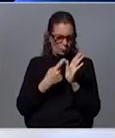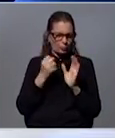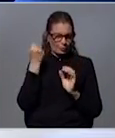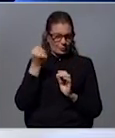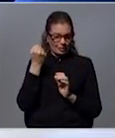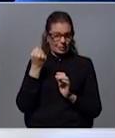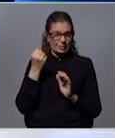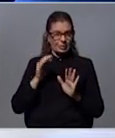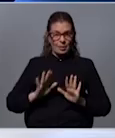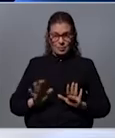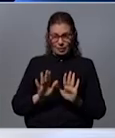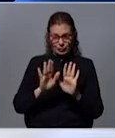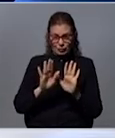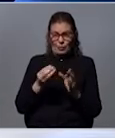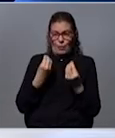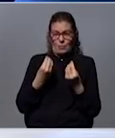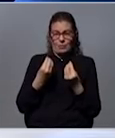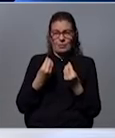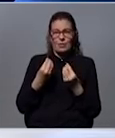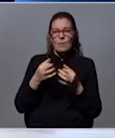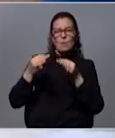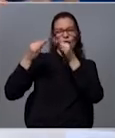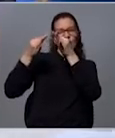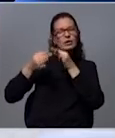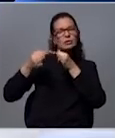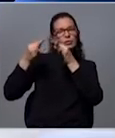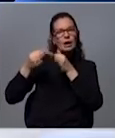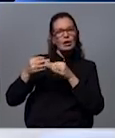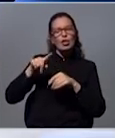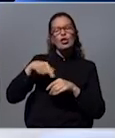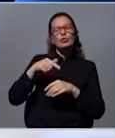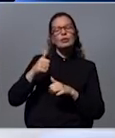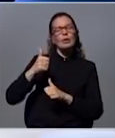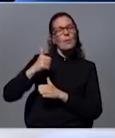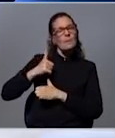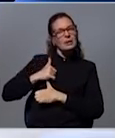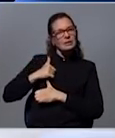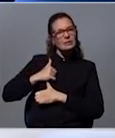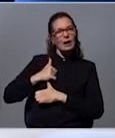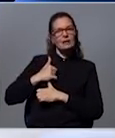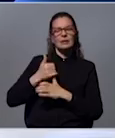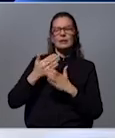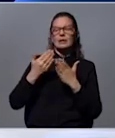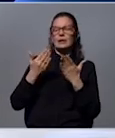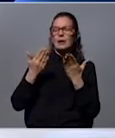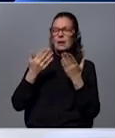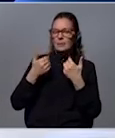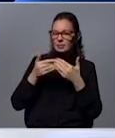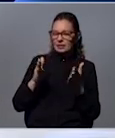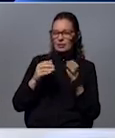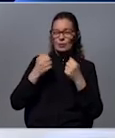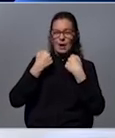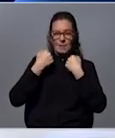preparación lo dice la reforma una preparación profesional donde los militares se ponen a cursar una